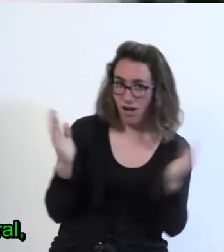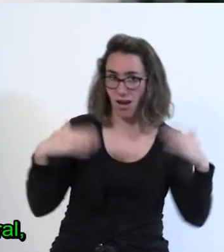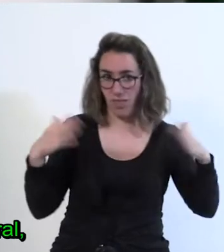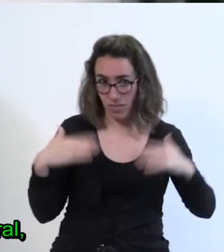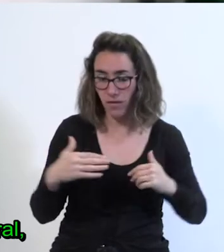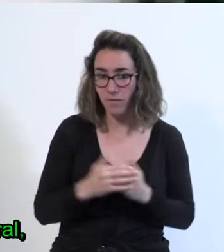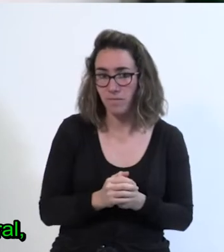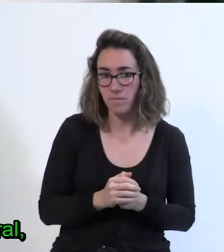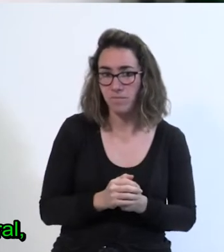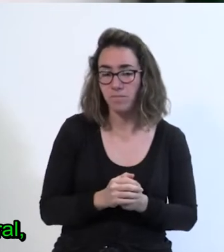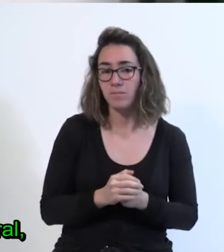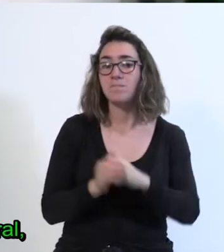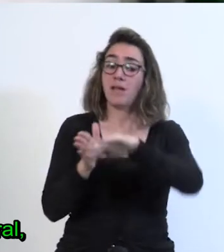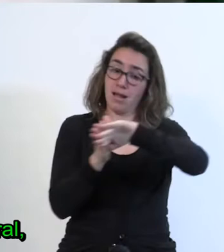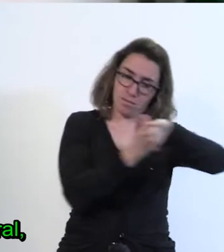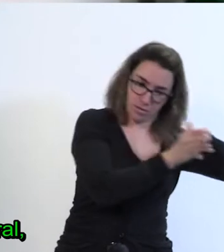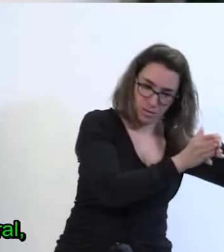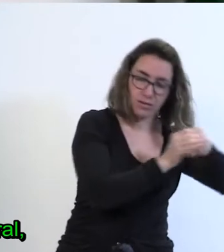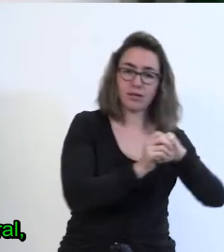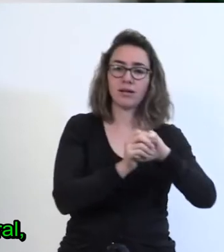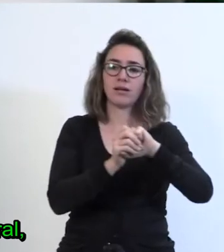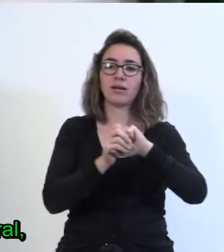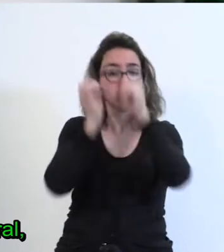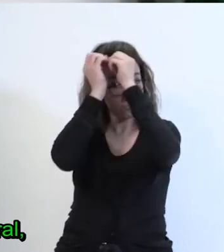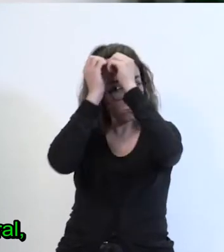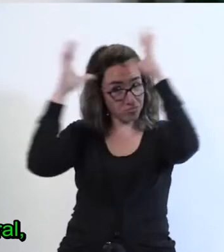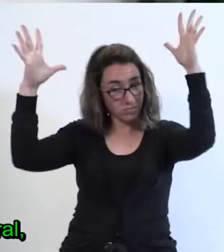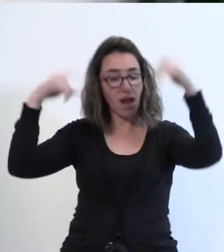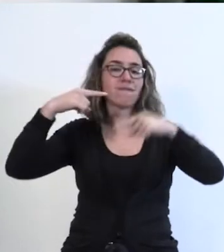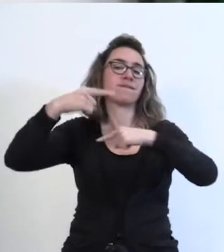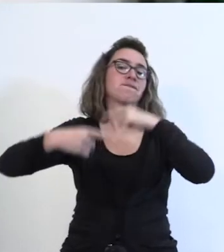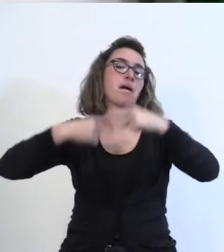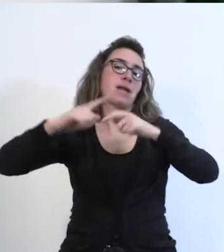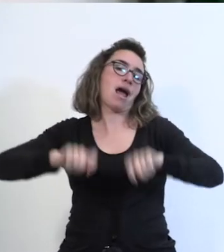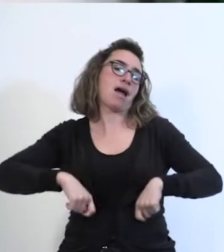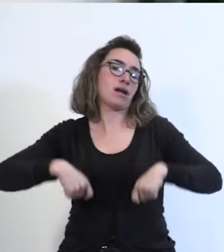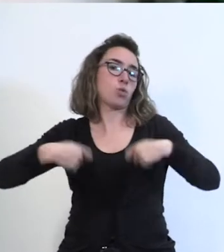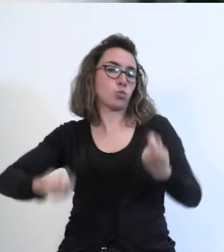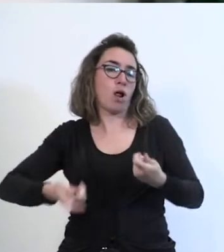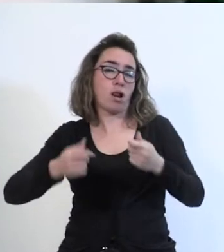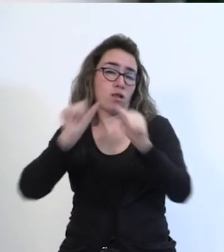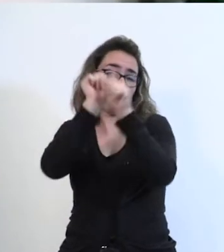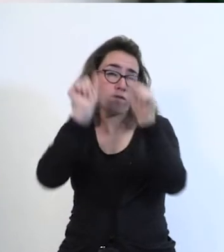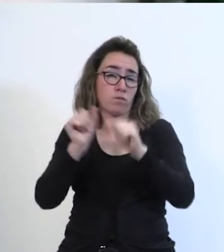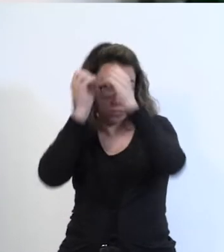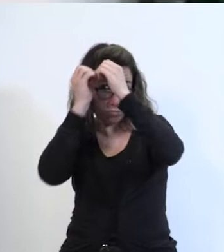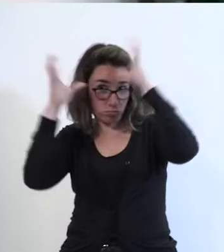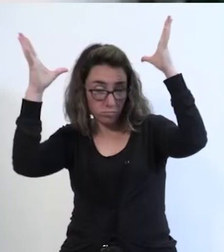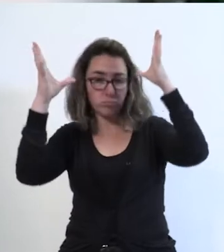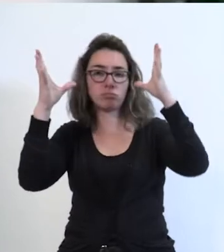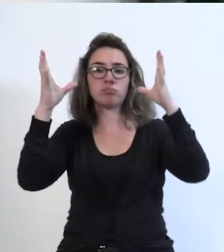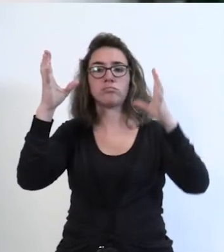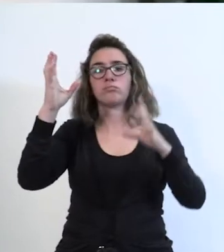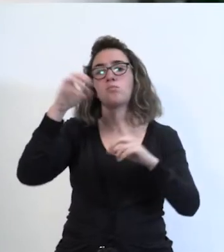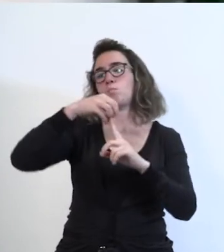lado, el planteamiento de la familia natural, digamos, la familia natural como la